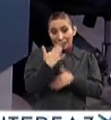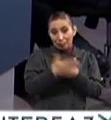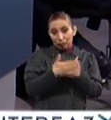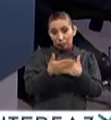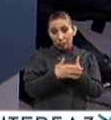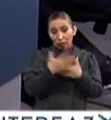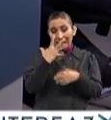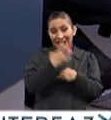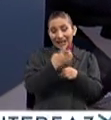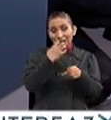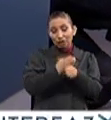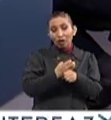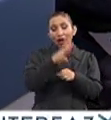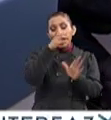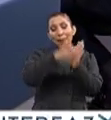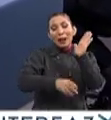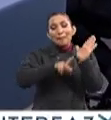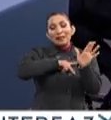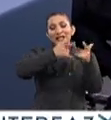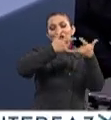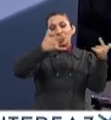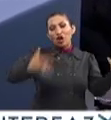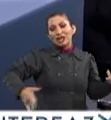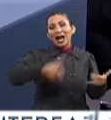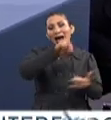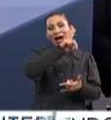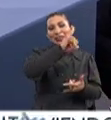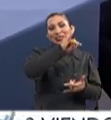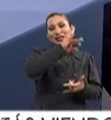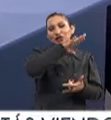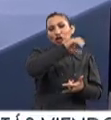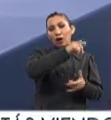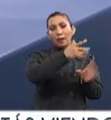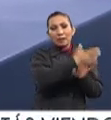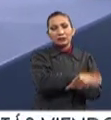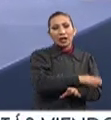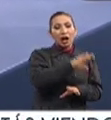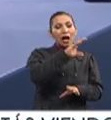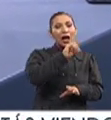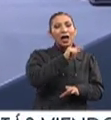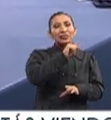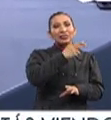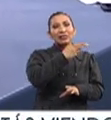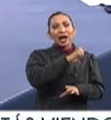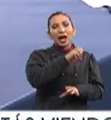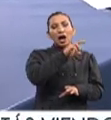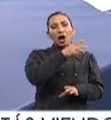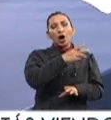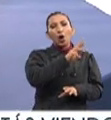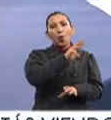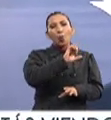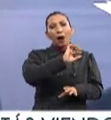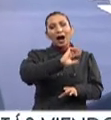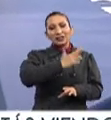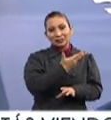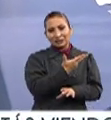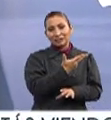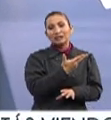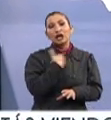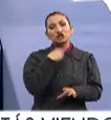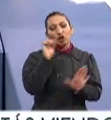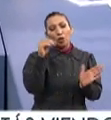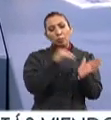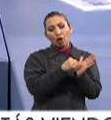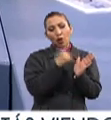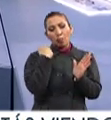lo que yo llamo el quinto capítulo de mi historia discográfica, que comienza con The Watcher en 2012. En donde establezco